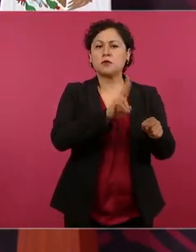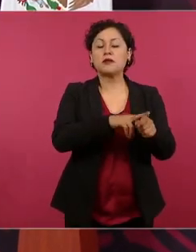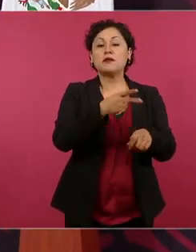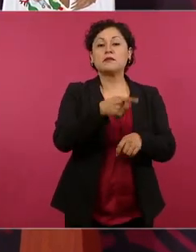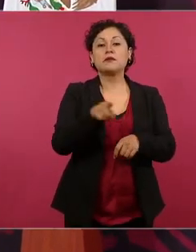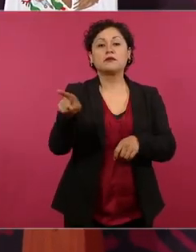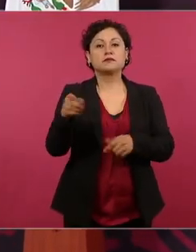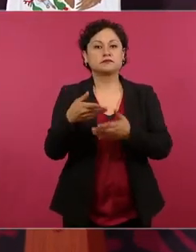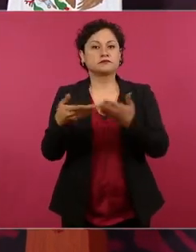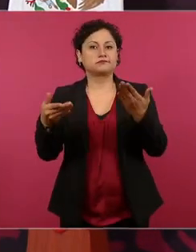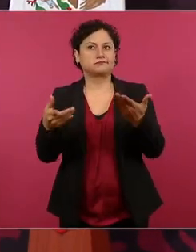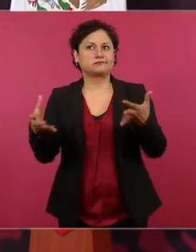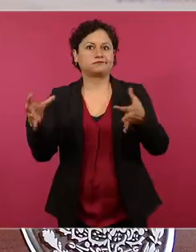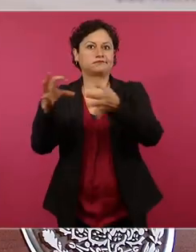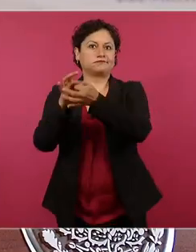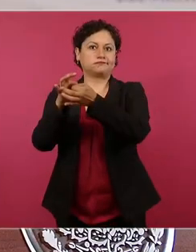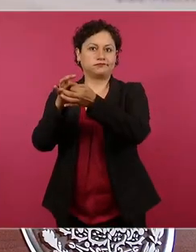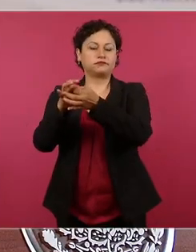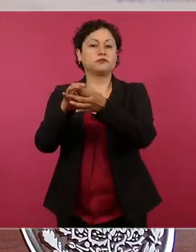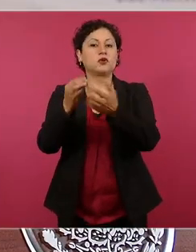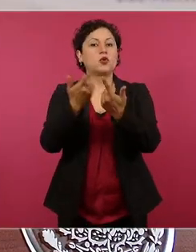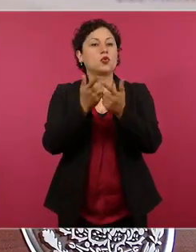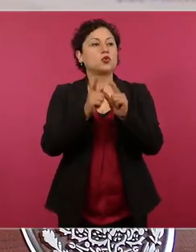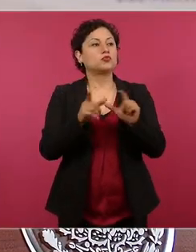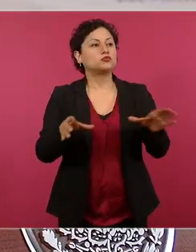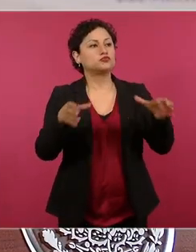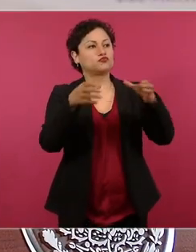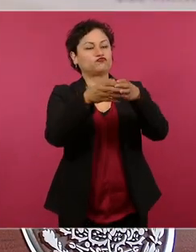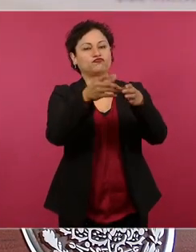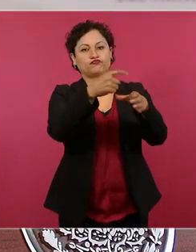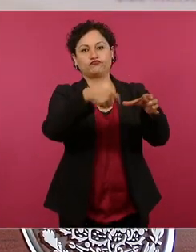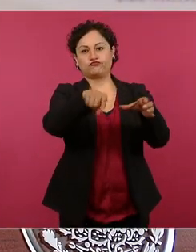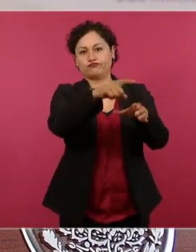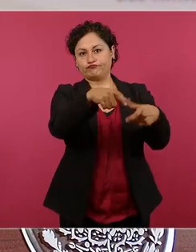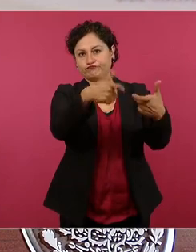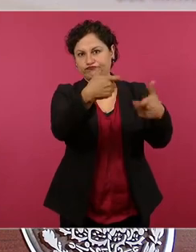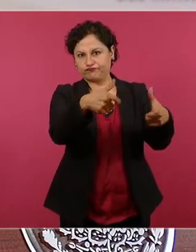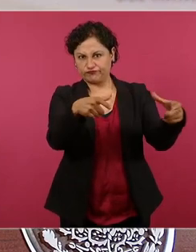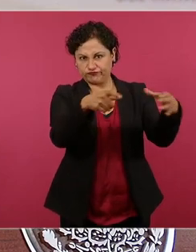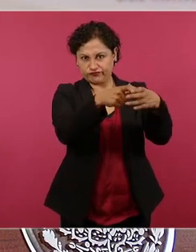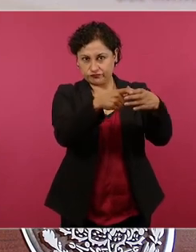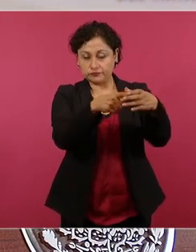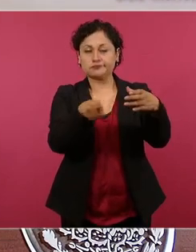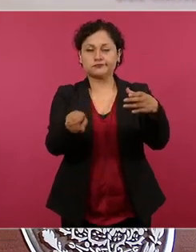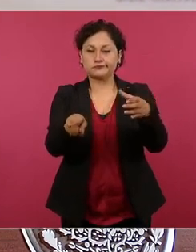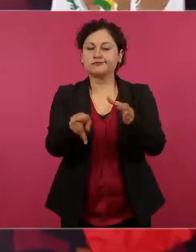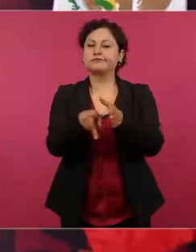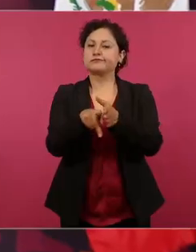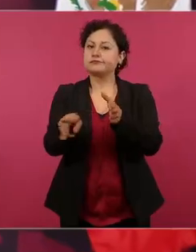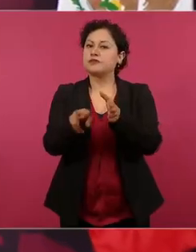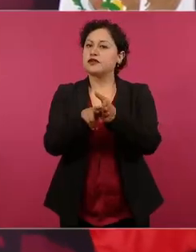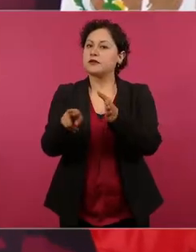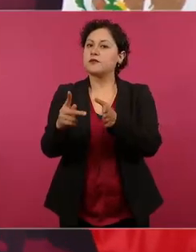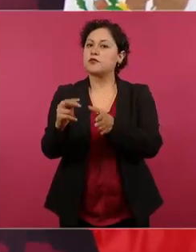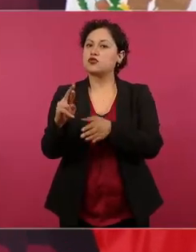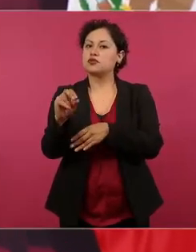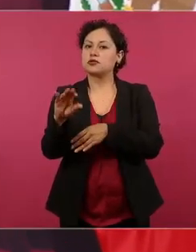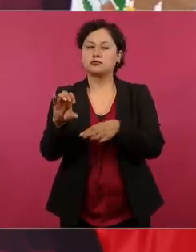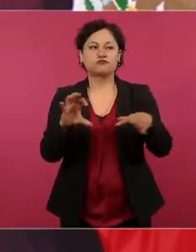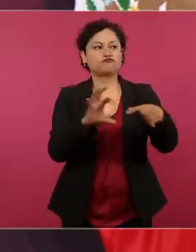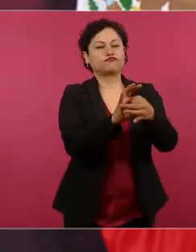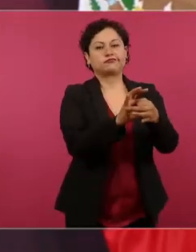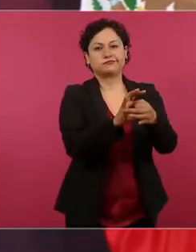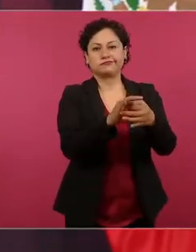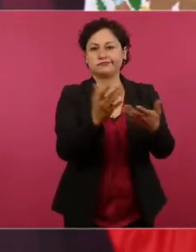y de la oligarquía, pero ahora sí, lamentablemente. como en